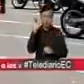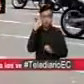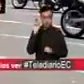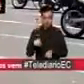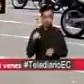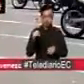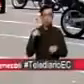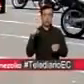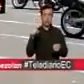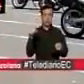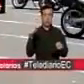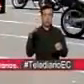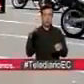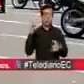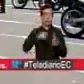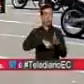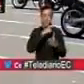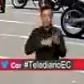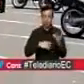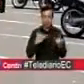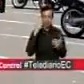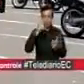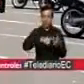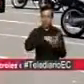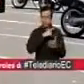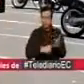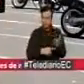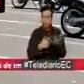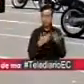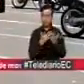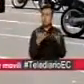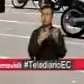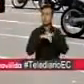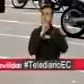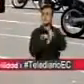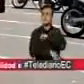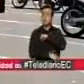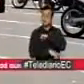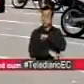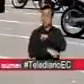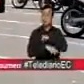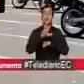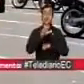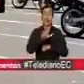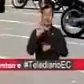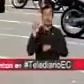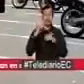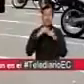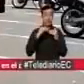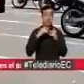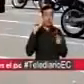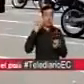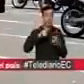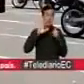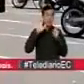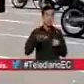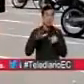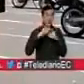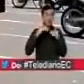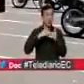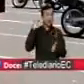a la ciudadanía que el incumplimiento de estas disposiciones acarrea sanciones que van desde los 300 hasta los